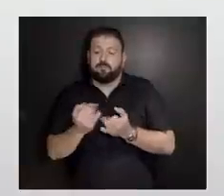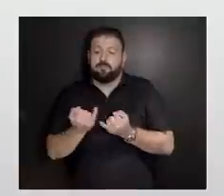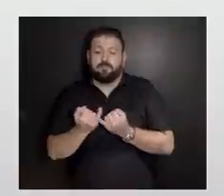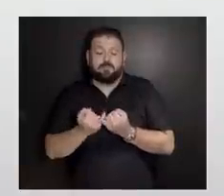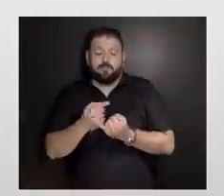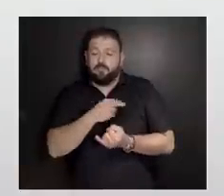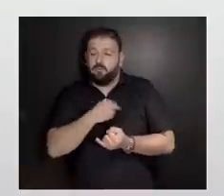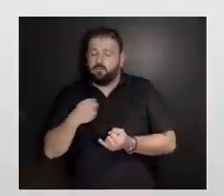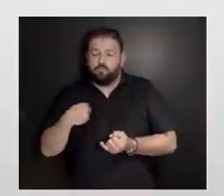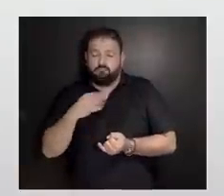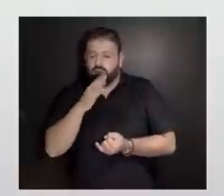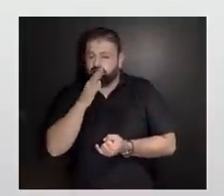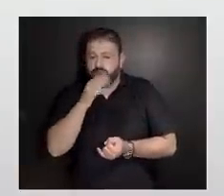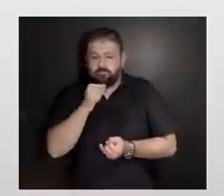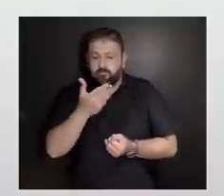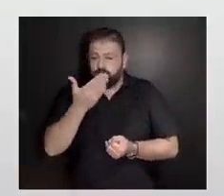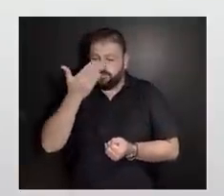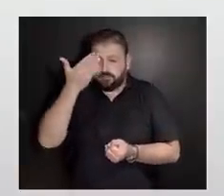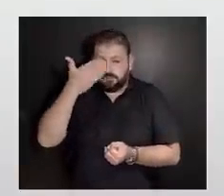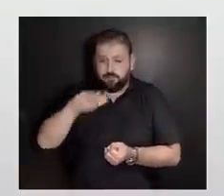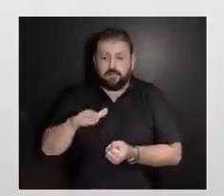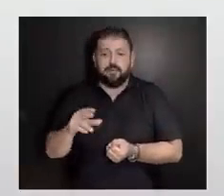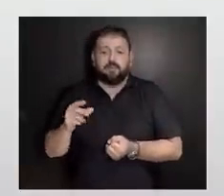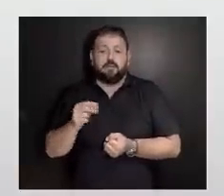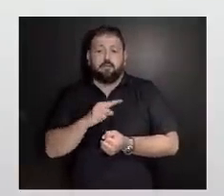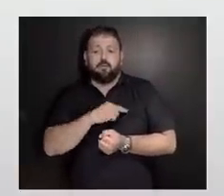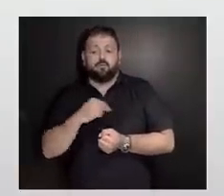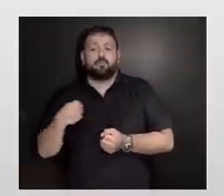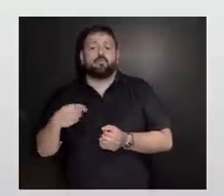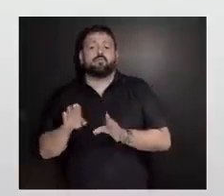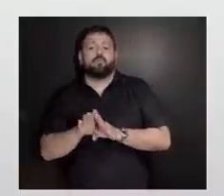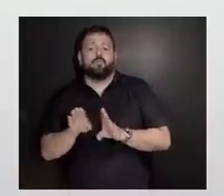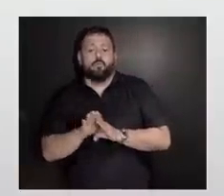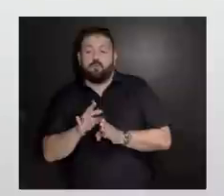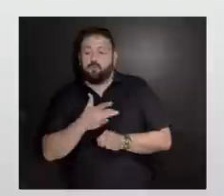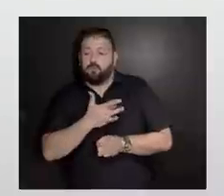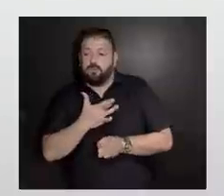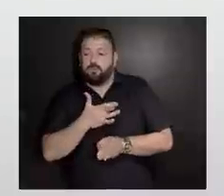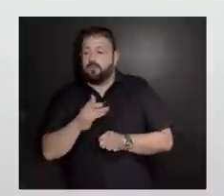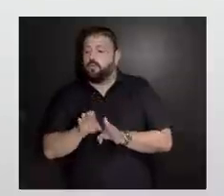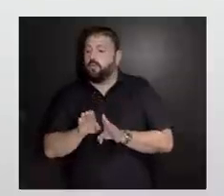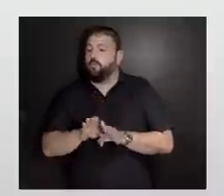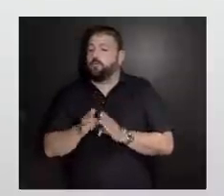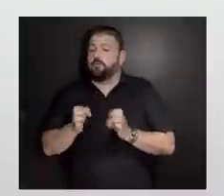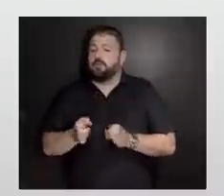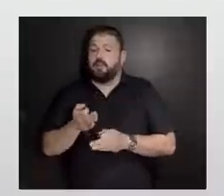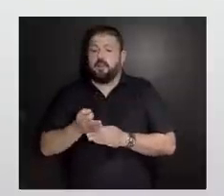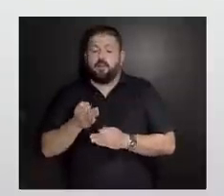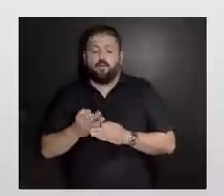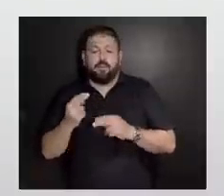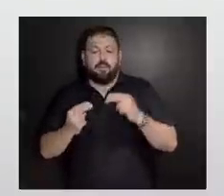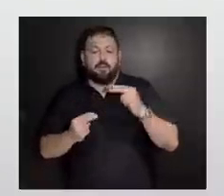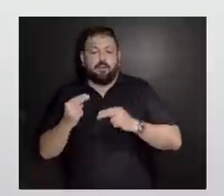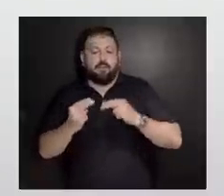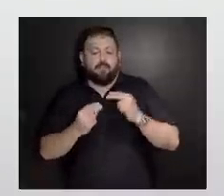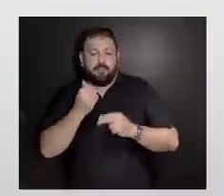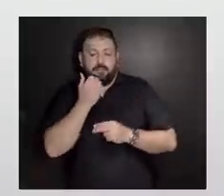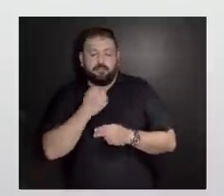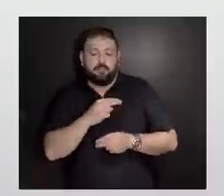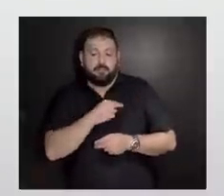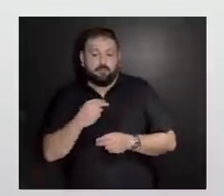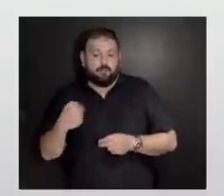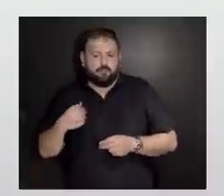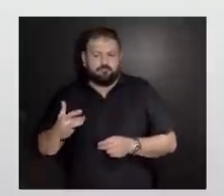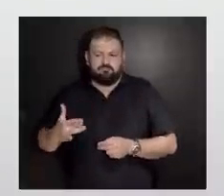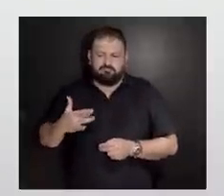no podemos saber nada más por cómo nos sentimos, cómo están nuestros niveles de azúcar. Entonces, si nosotros ya tenemos